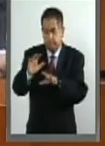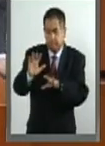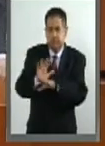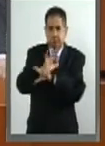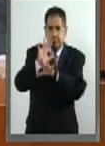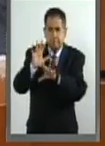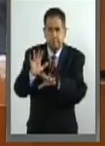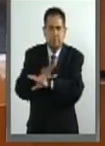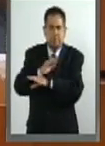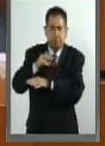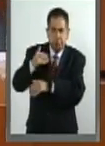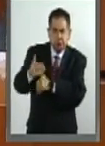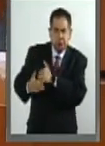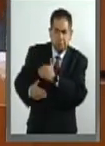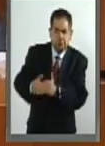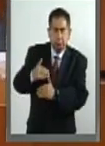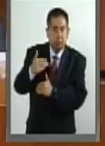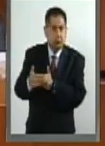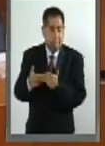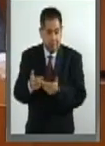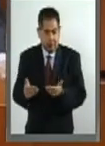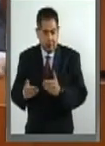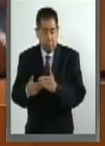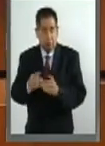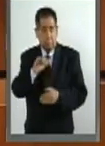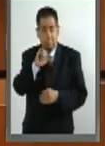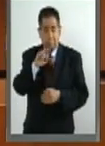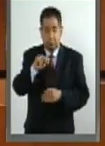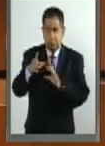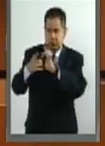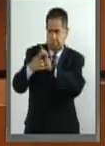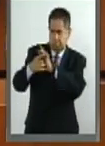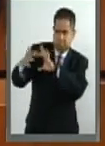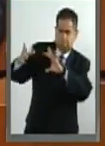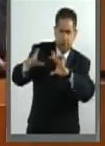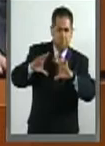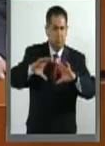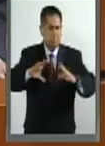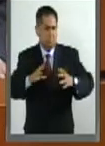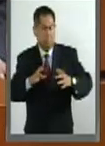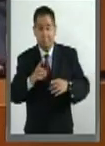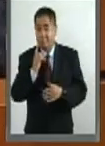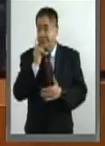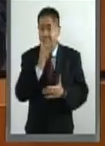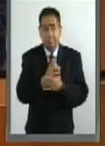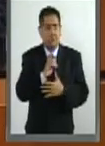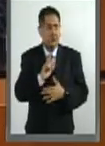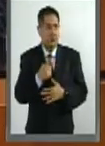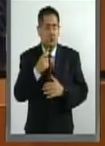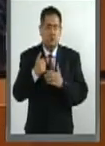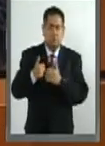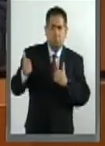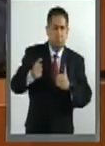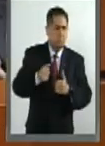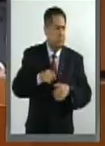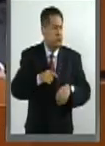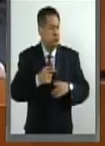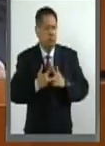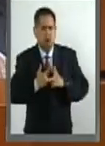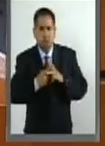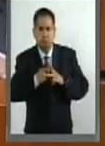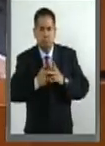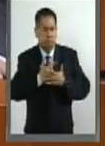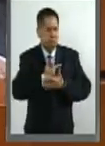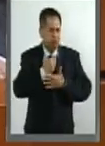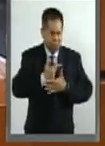transformaciones hasta lograr su autonomía y convertirse en el único instrumento de llevar estadísticas